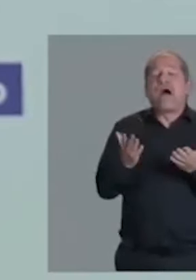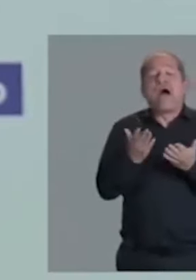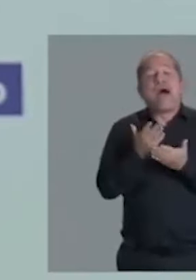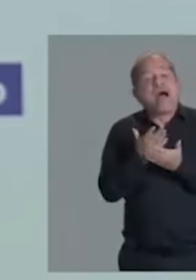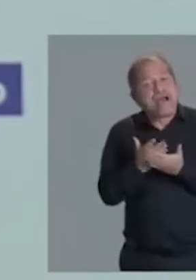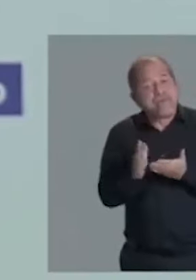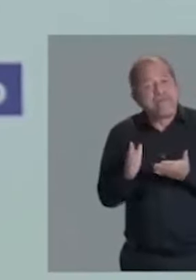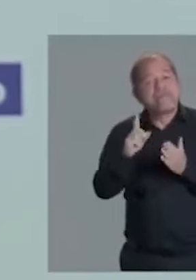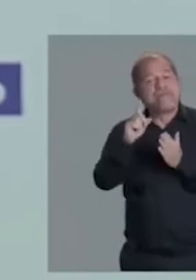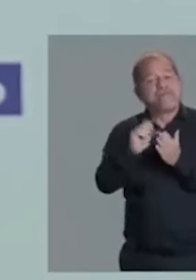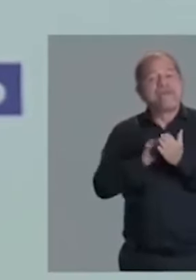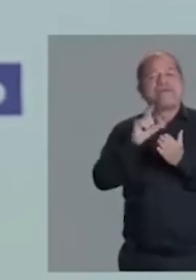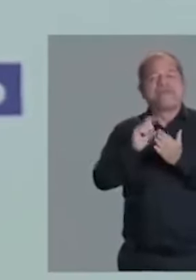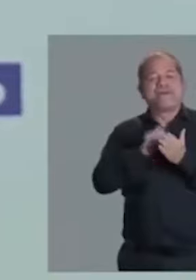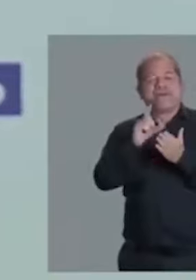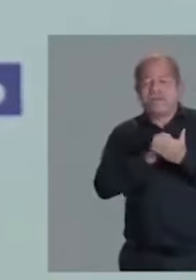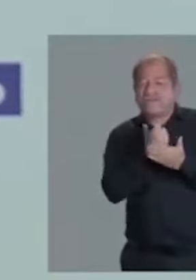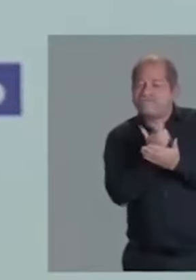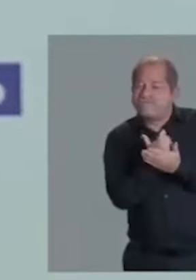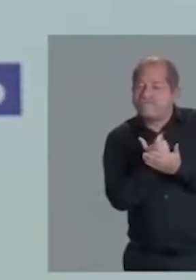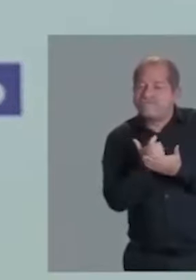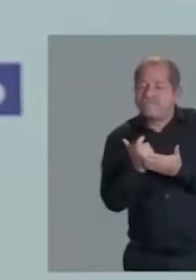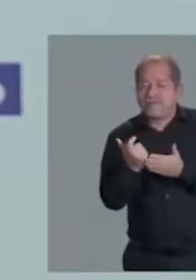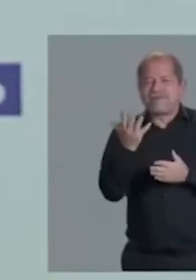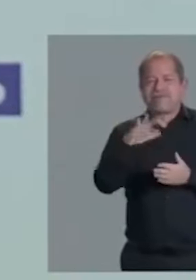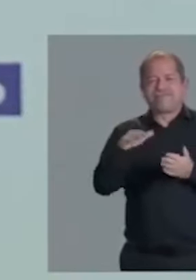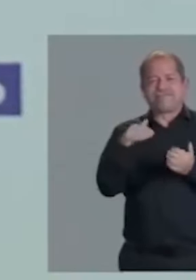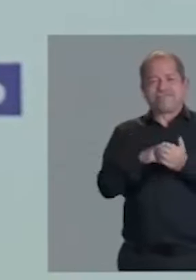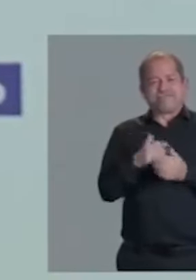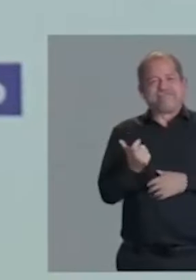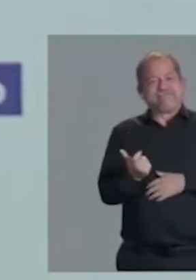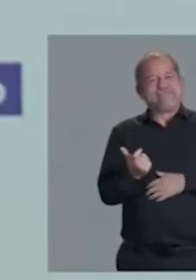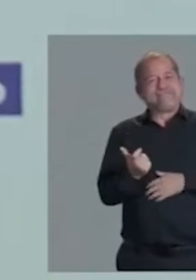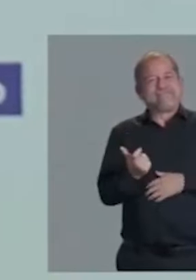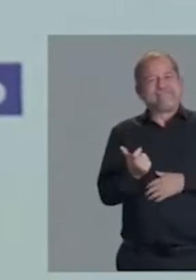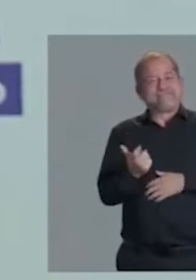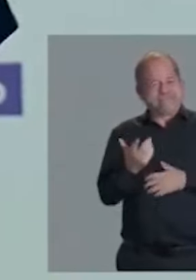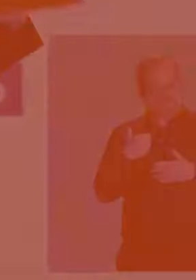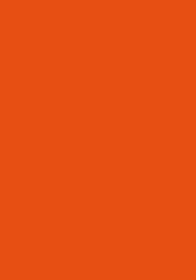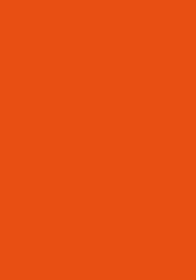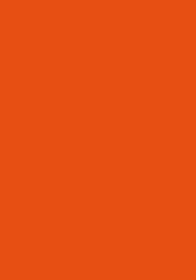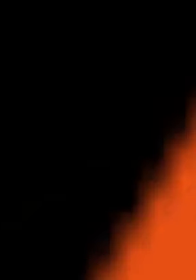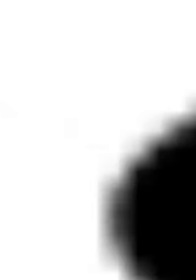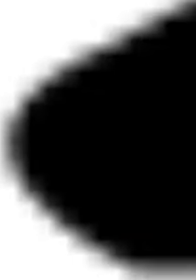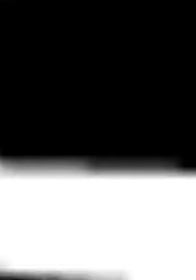al mes. Es un compromiso con tu futuro y con el de todas las mujeres y los hombres de este país.